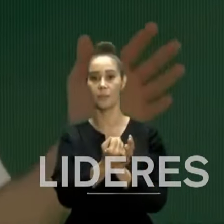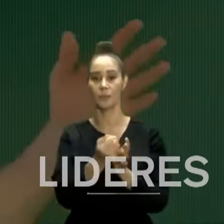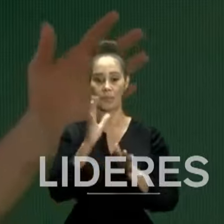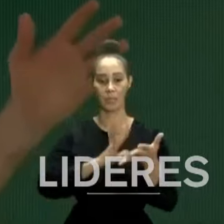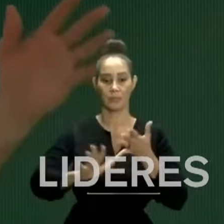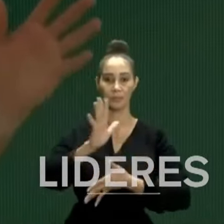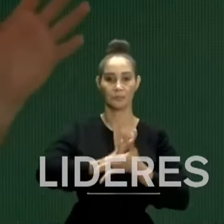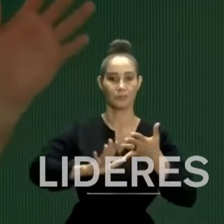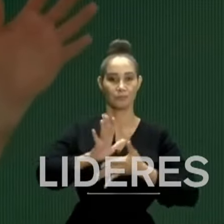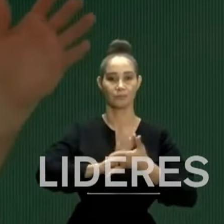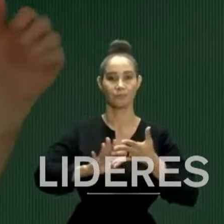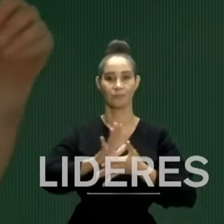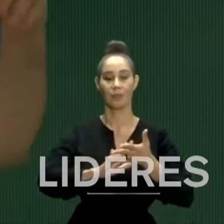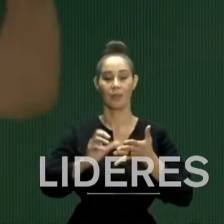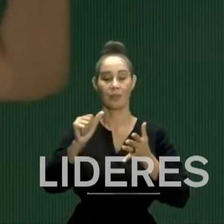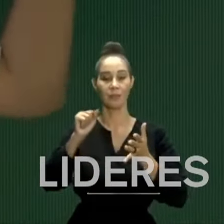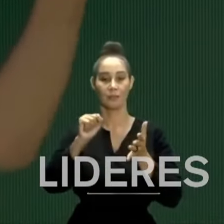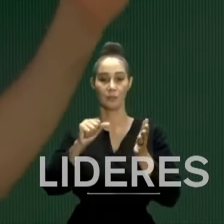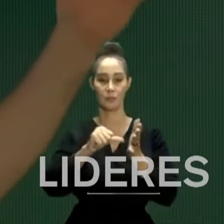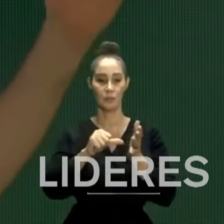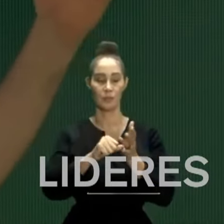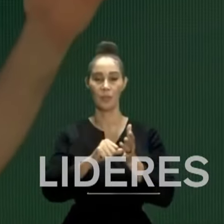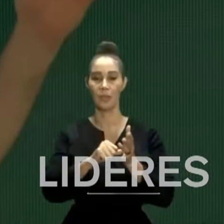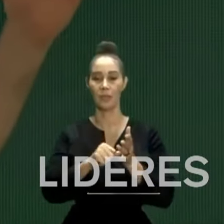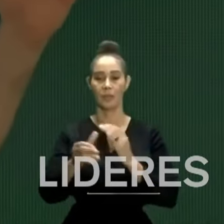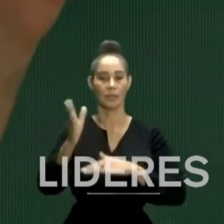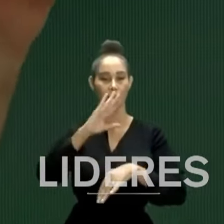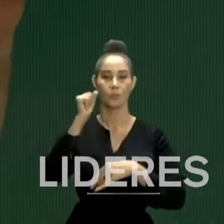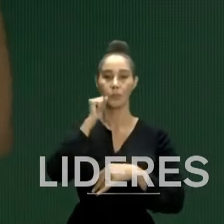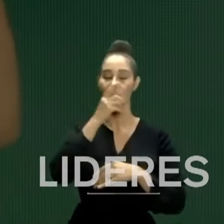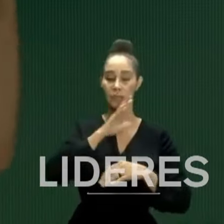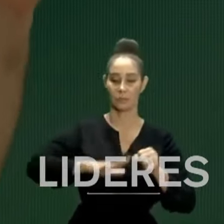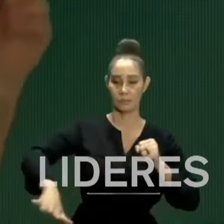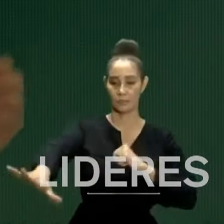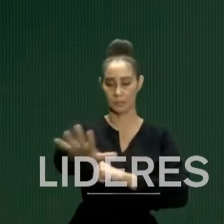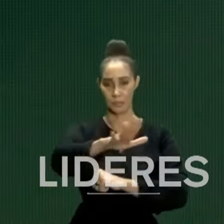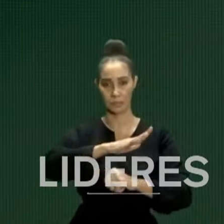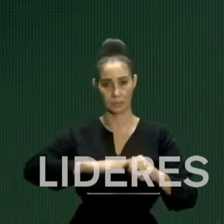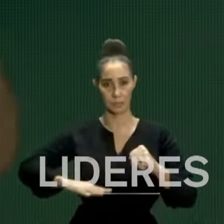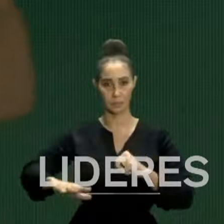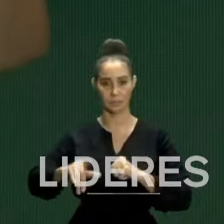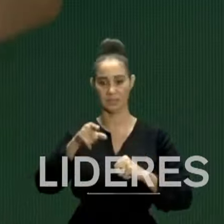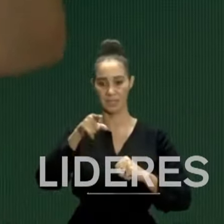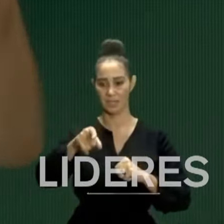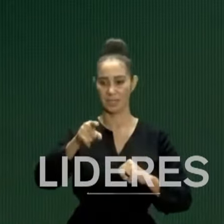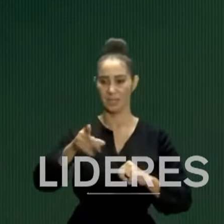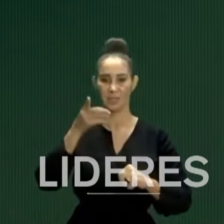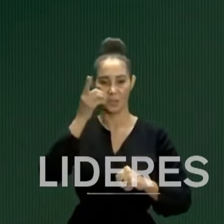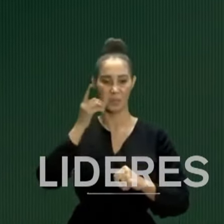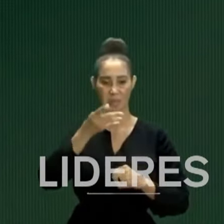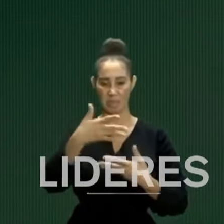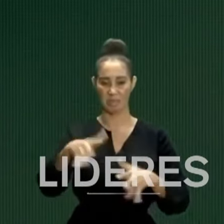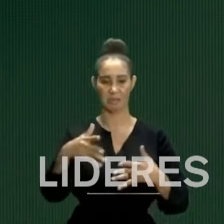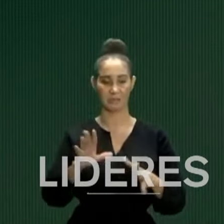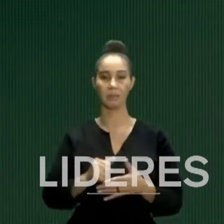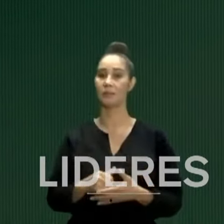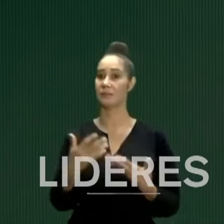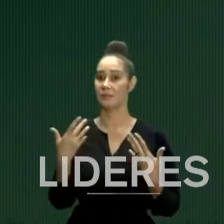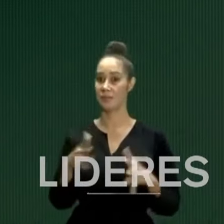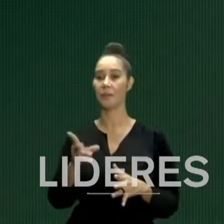desorden en la ciudad capital y en todo el mundo, en toda Santo Domingo, que en toda la República, que decían, eso está como la Duarte con París.